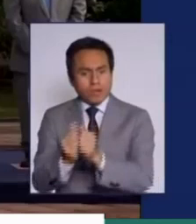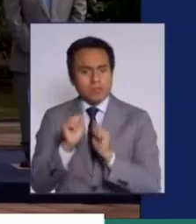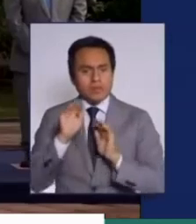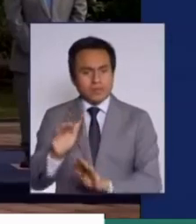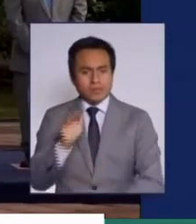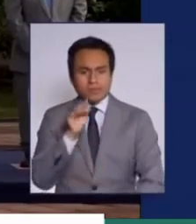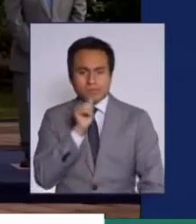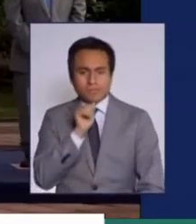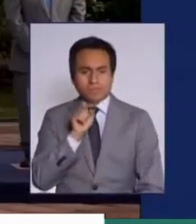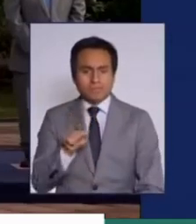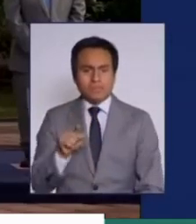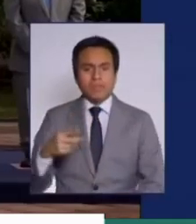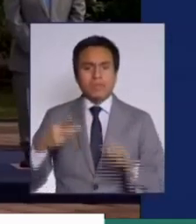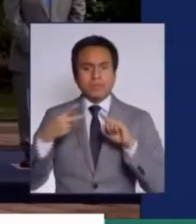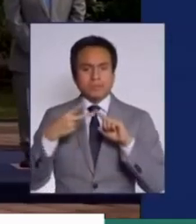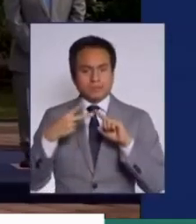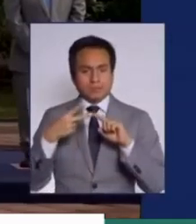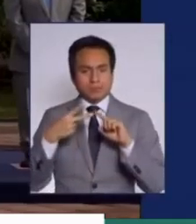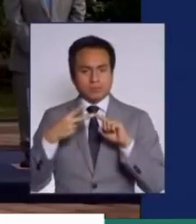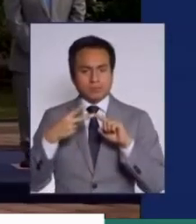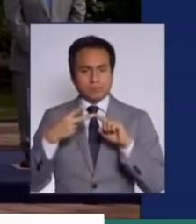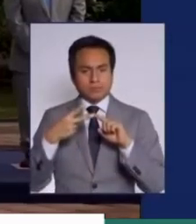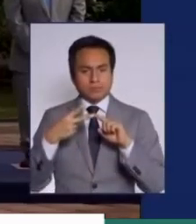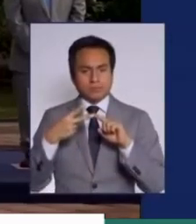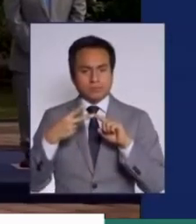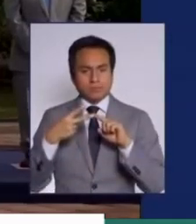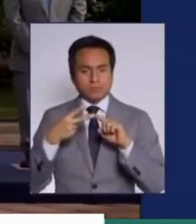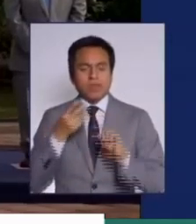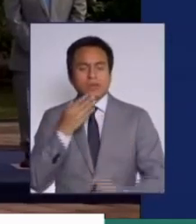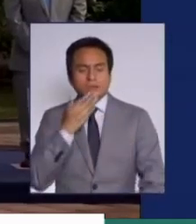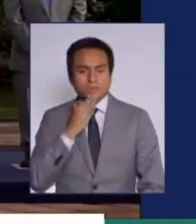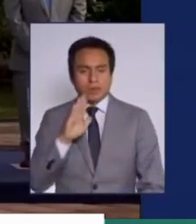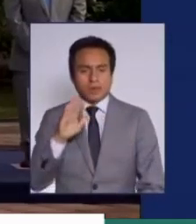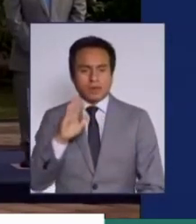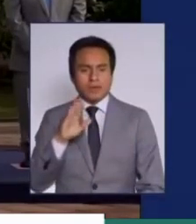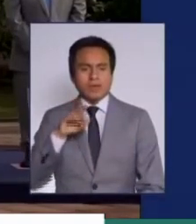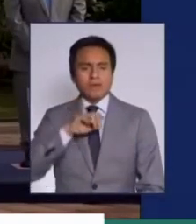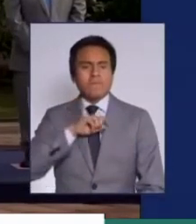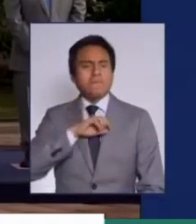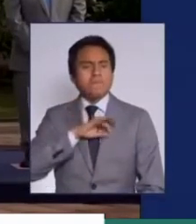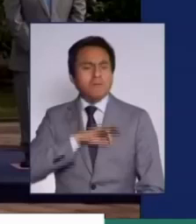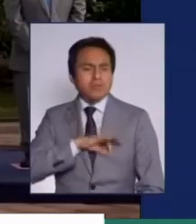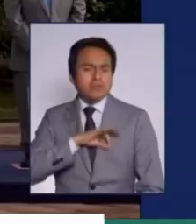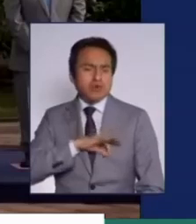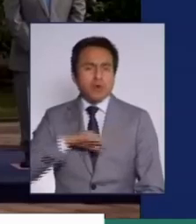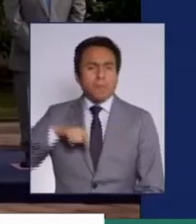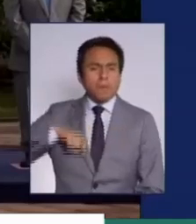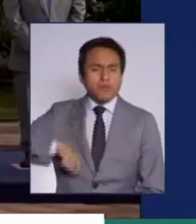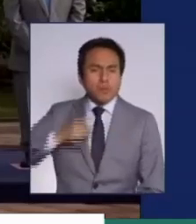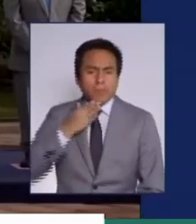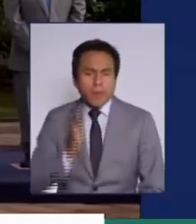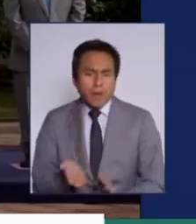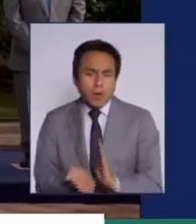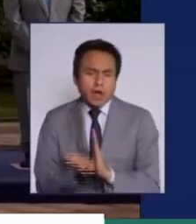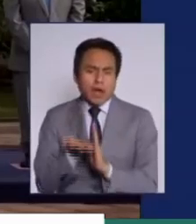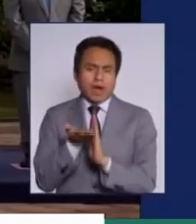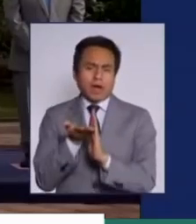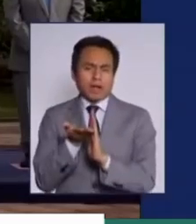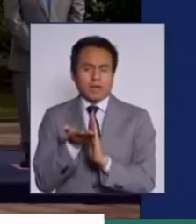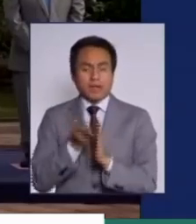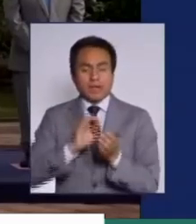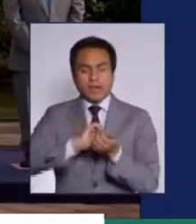europeo, ¿no? Con mucha más protección hacia la ciudadanía, quizás pagar un poco más de impuestos, pero que eso signifique también un estado de bienestar importante, porque ahora pagamos